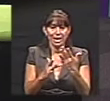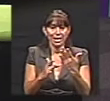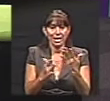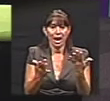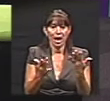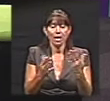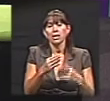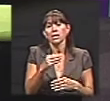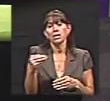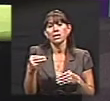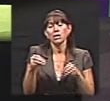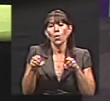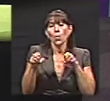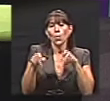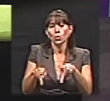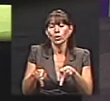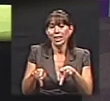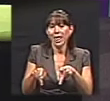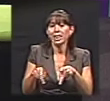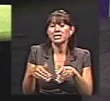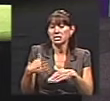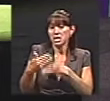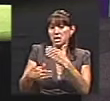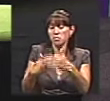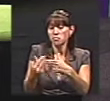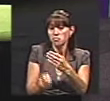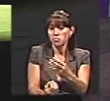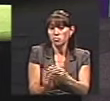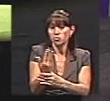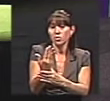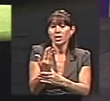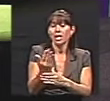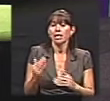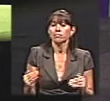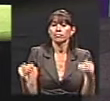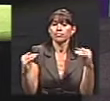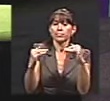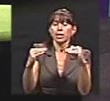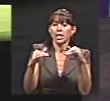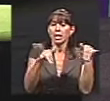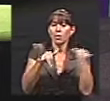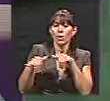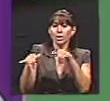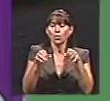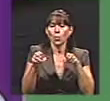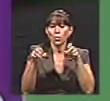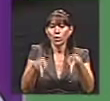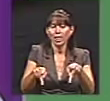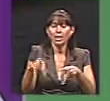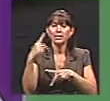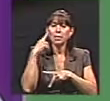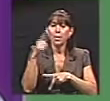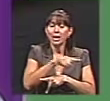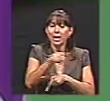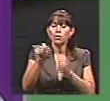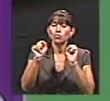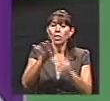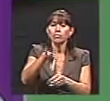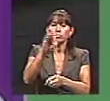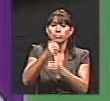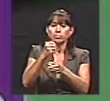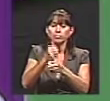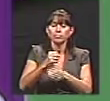las oportunidades que eso creará a futuro en términos de equidad y de igualdad de oportunidades para insertarse en el mercado